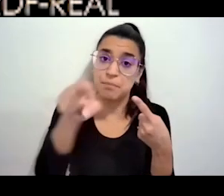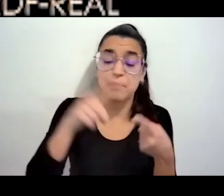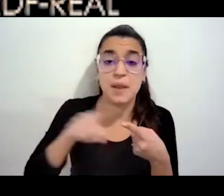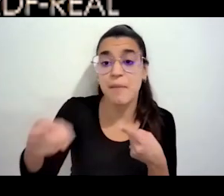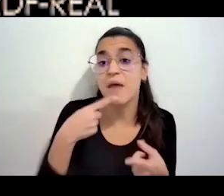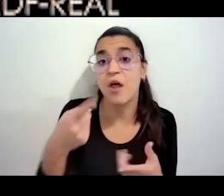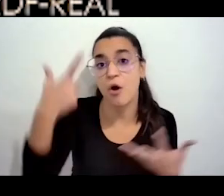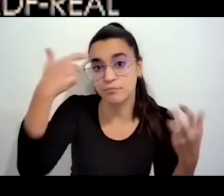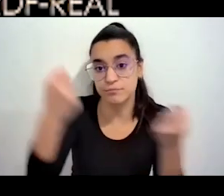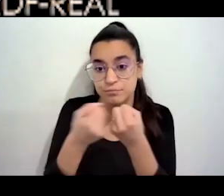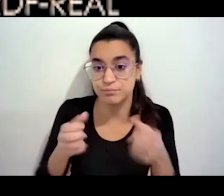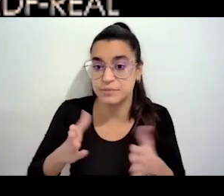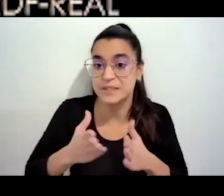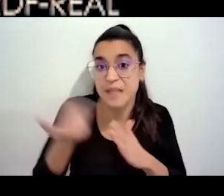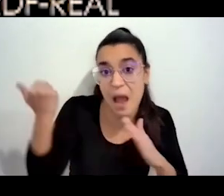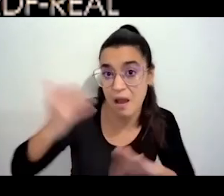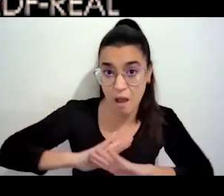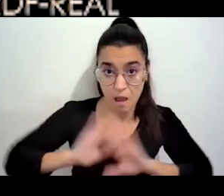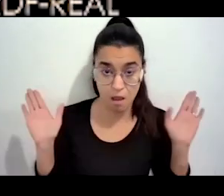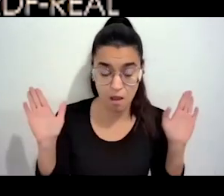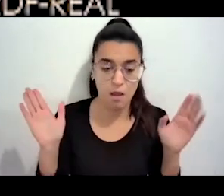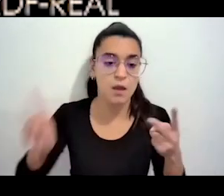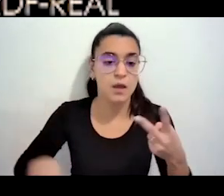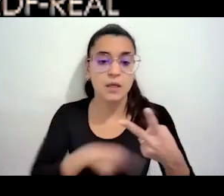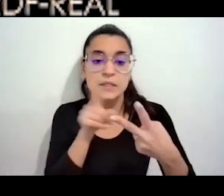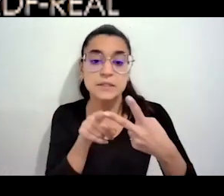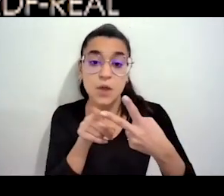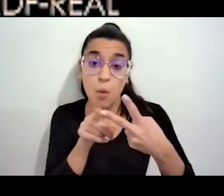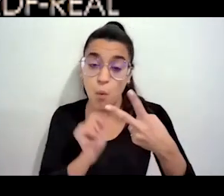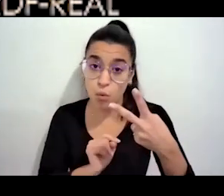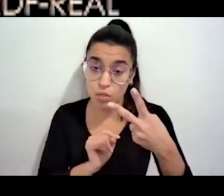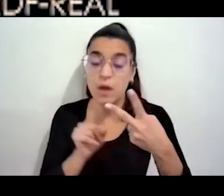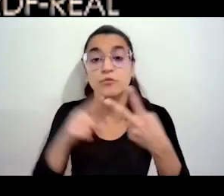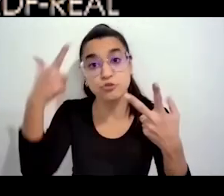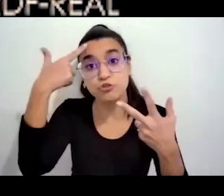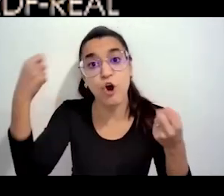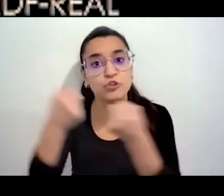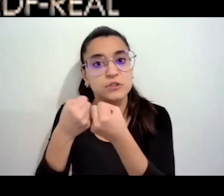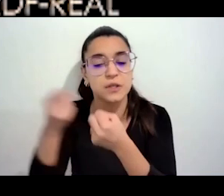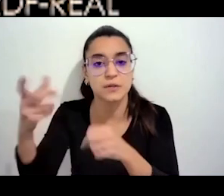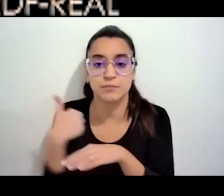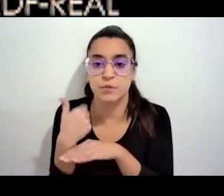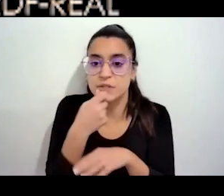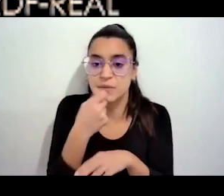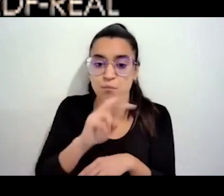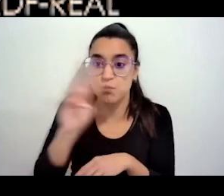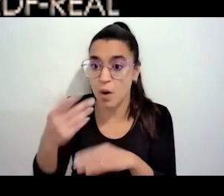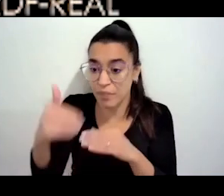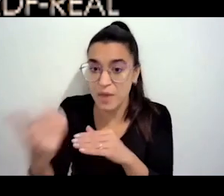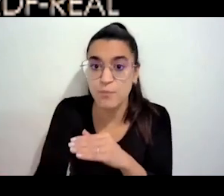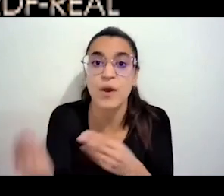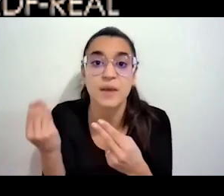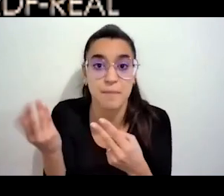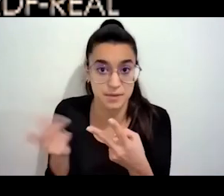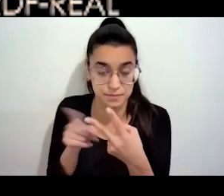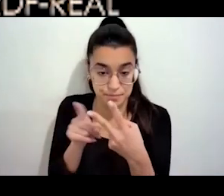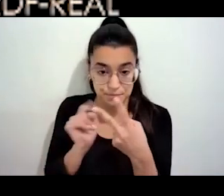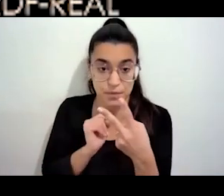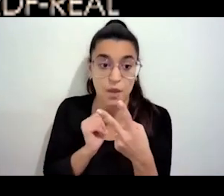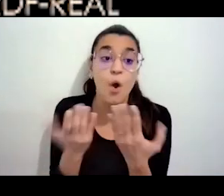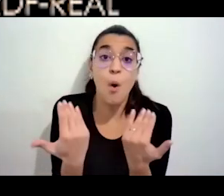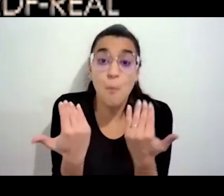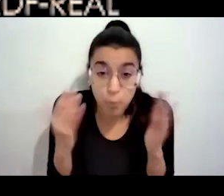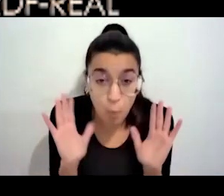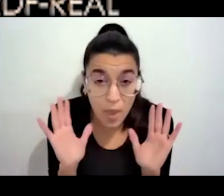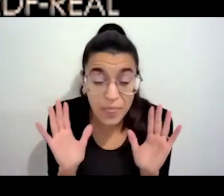consentimiento, y la segunda, el consentimiento post-mortem. O sea, puede